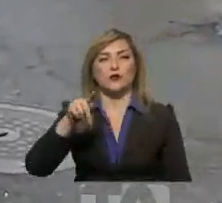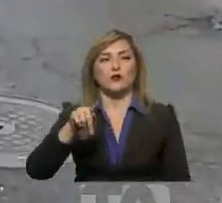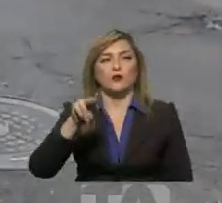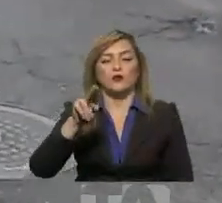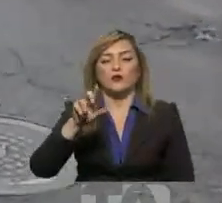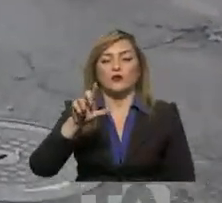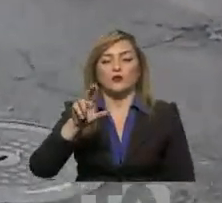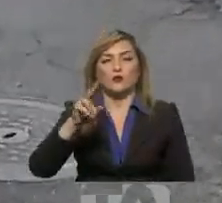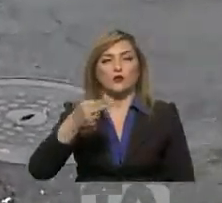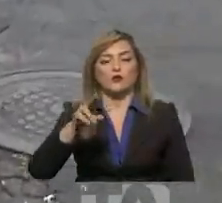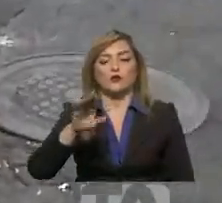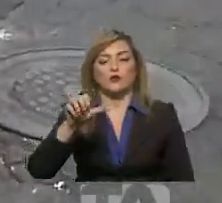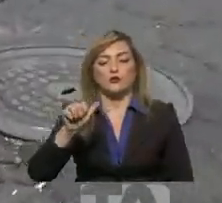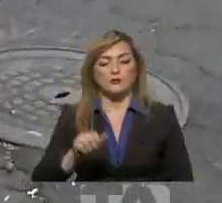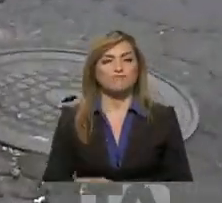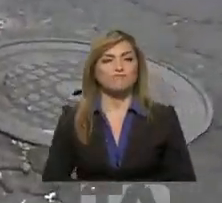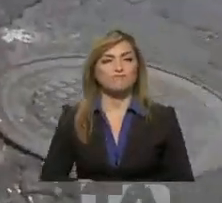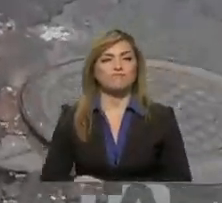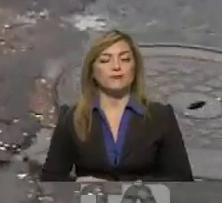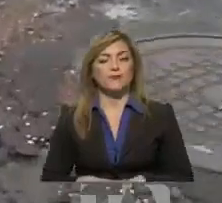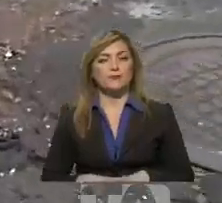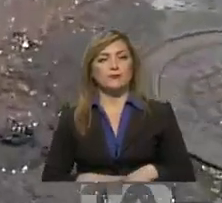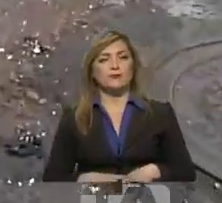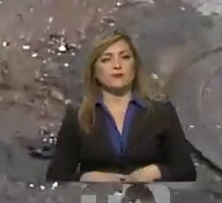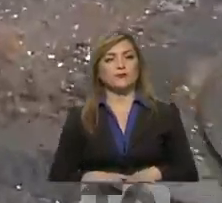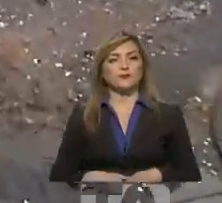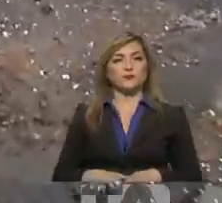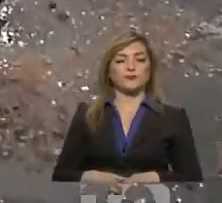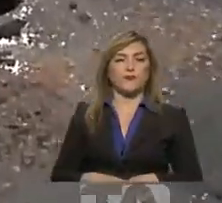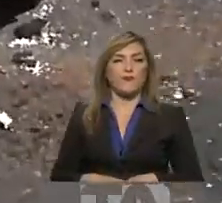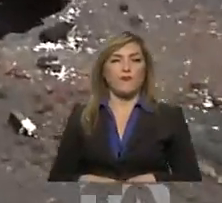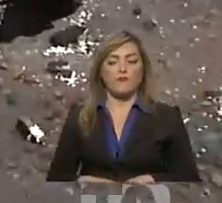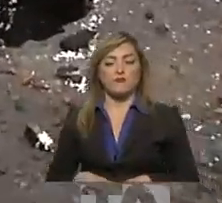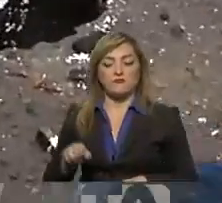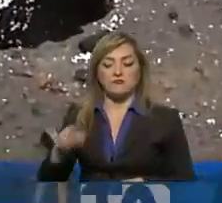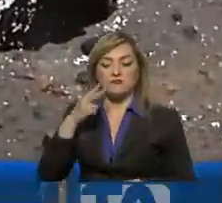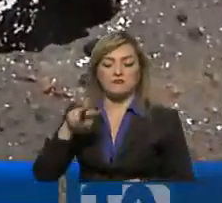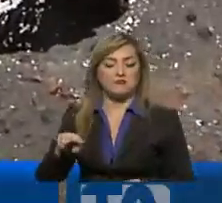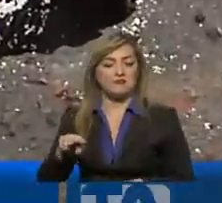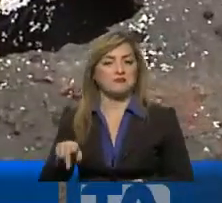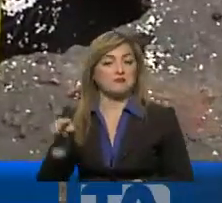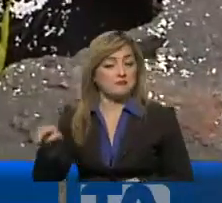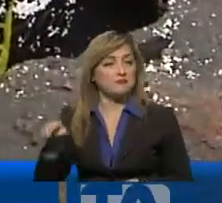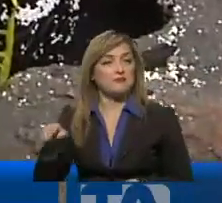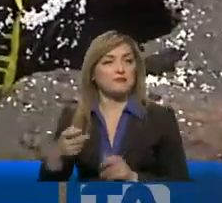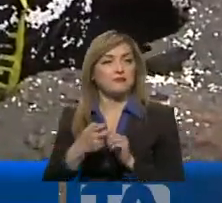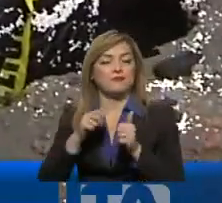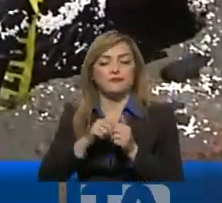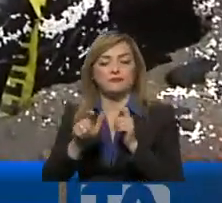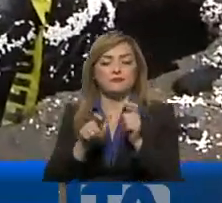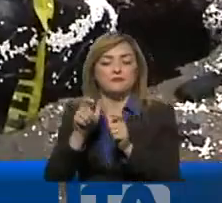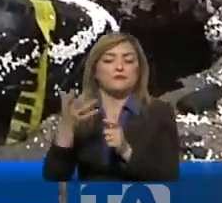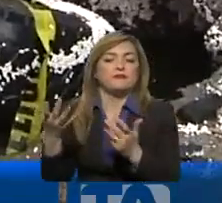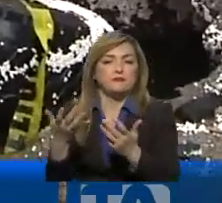y pasaje Montúfar. Y quiero que vean esto justamente porque esta es la problemática que tienen los moradores del sector,